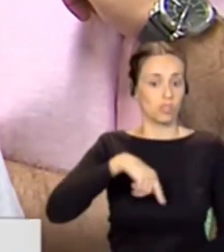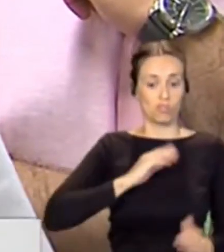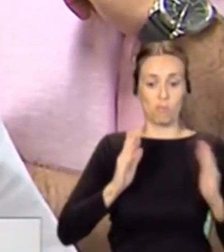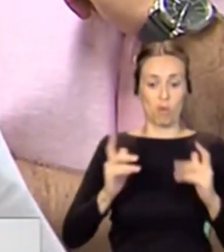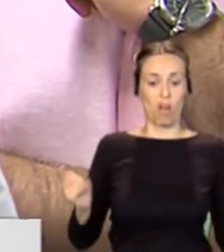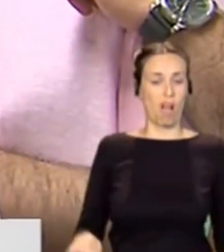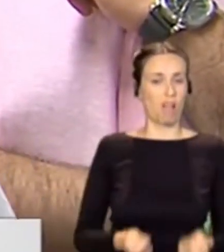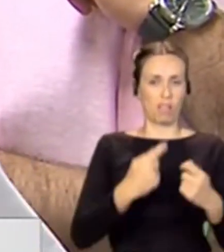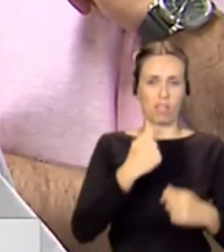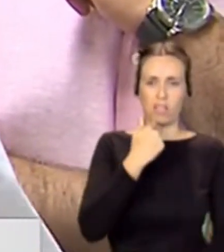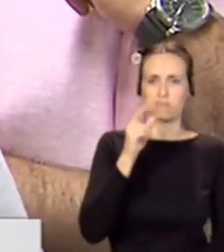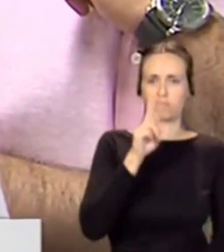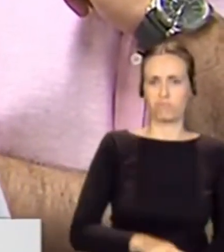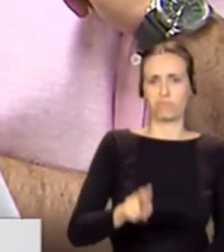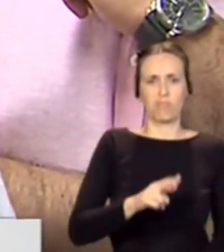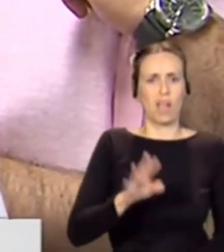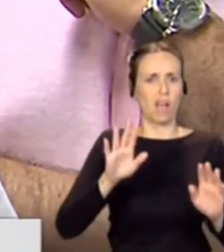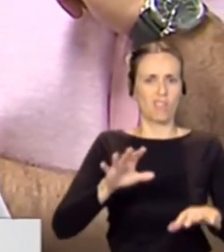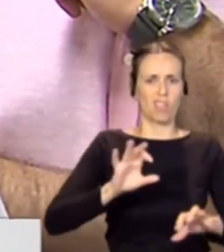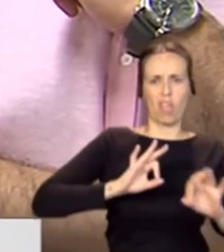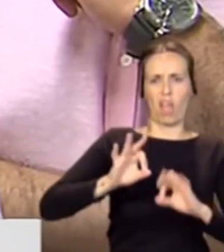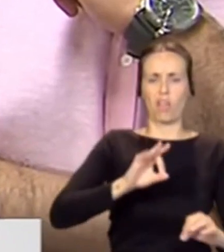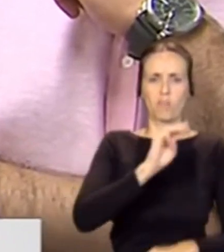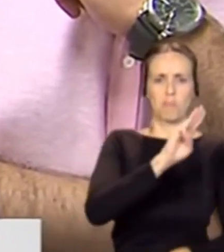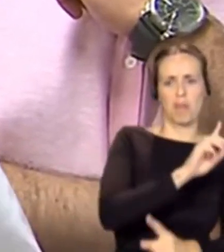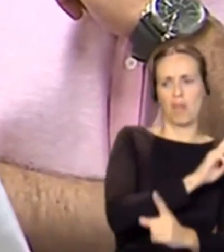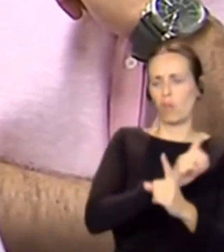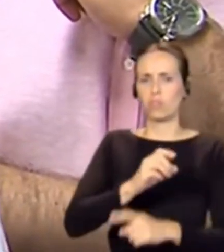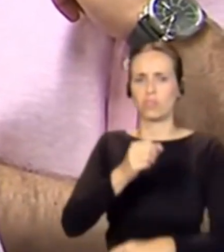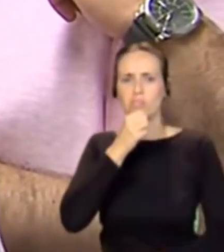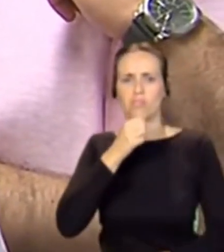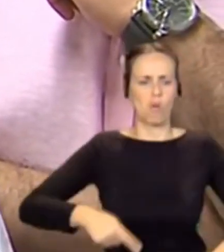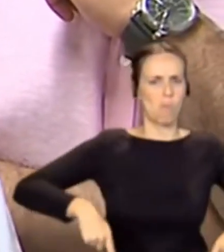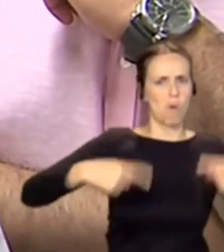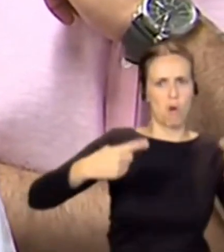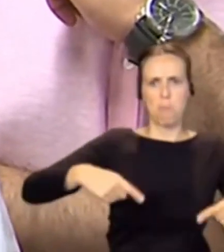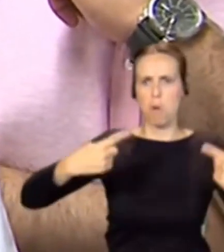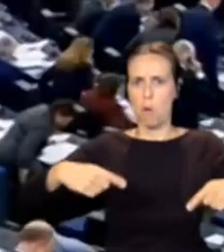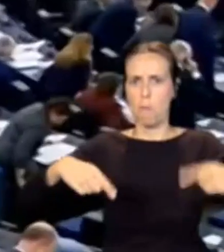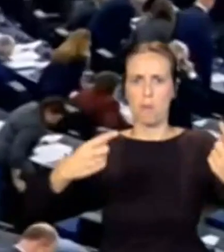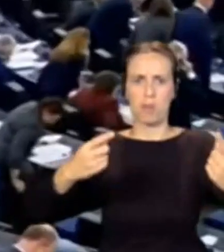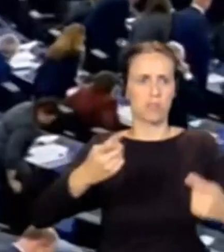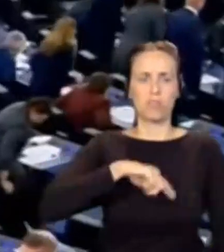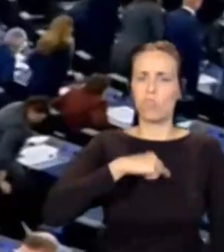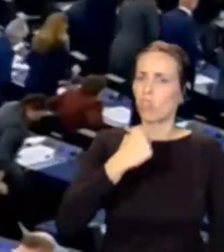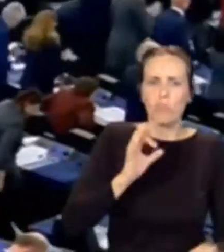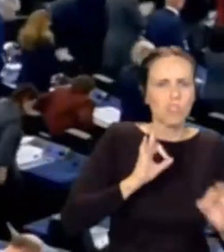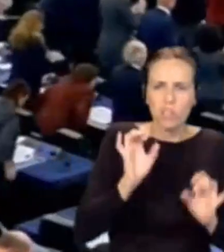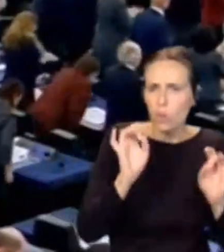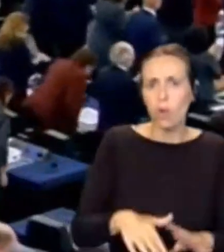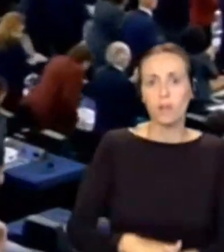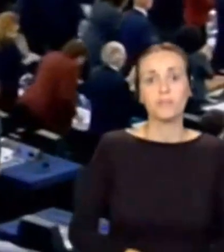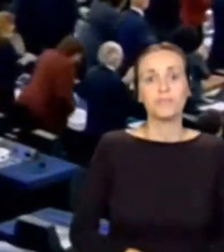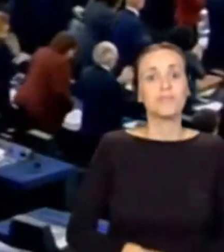hemos asistido a un paripé entre el PP y PSOE echándose los trastos a la cabeza cuando todos ahí nosotros avisamos ya que era un paripé. La familia política